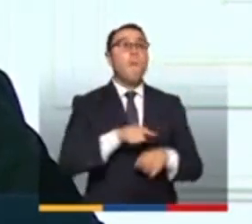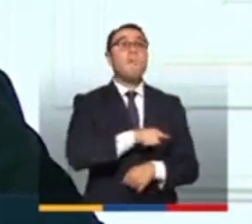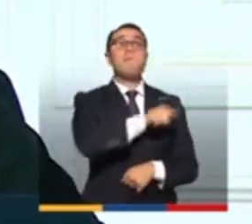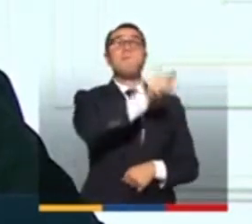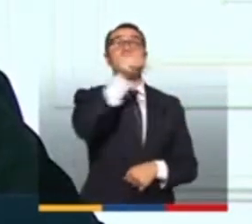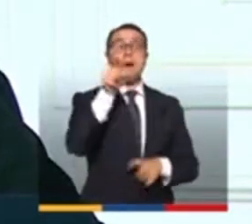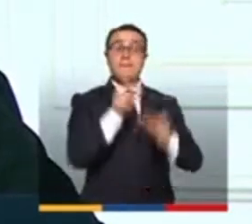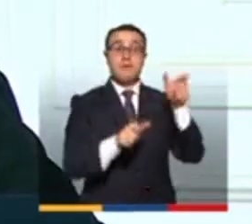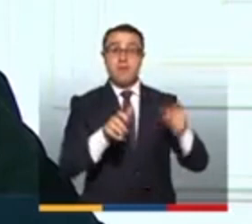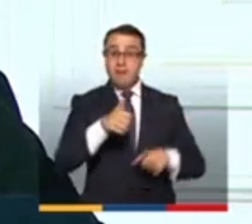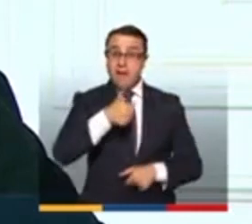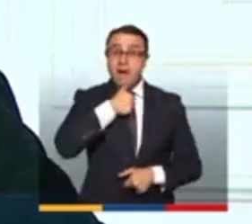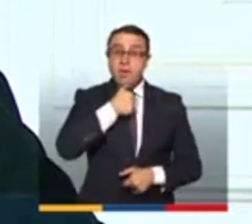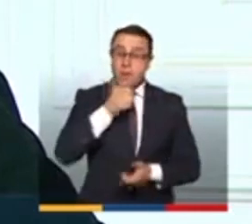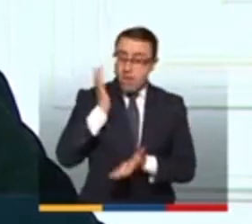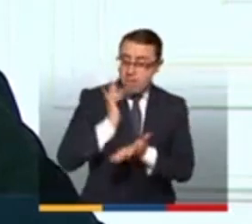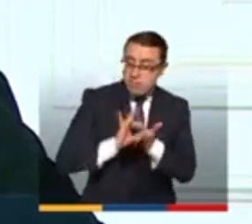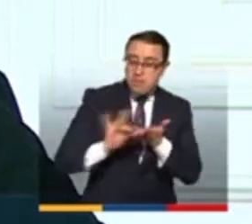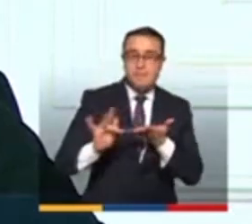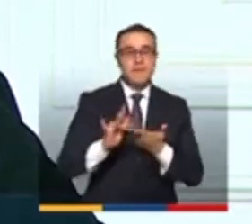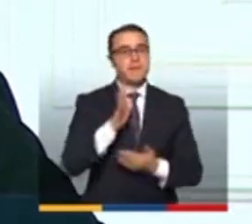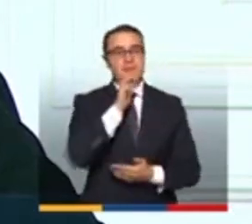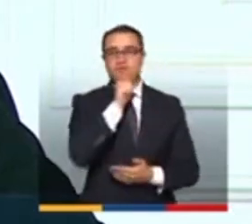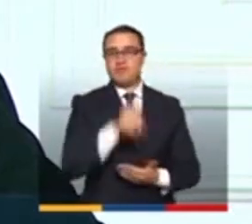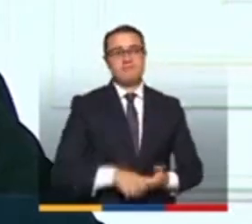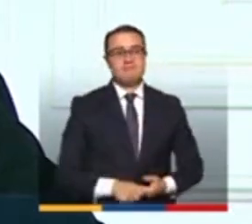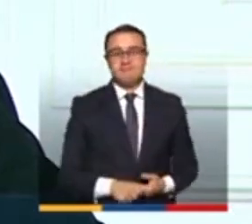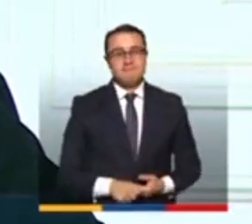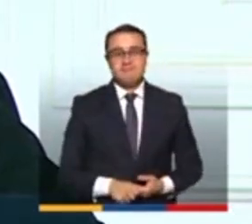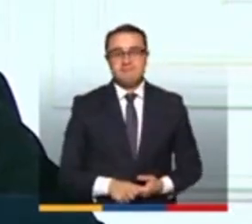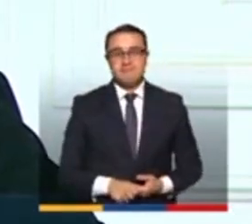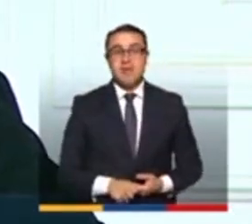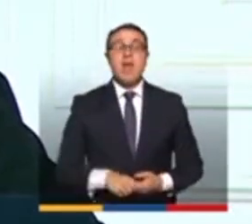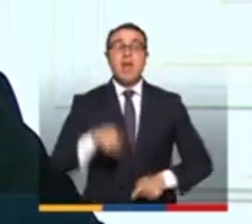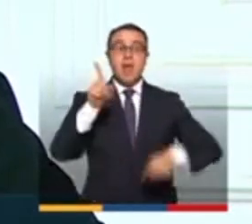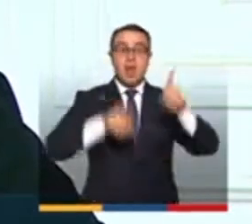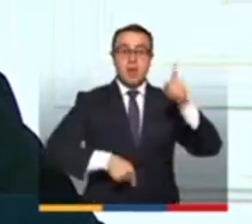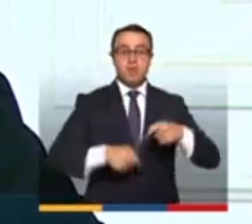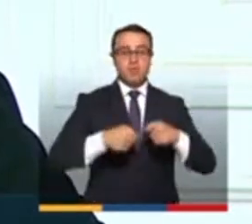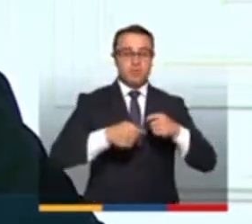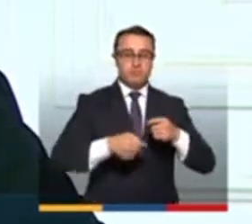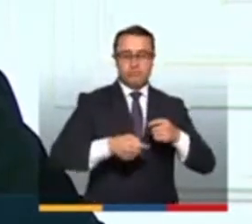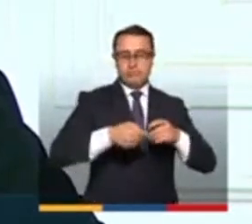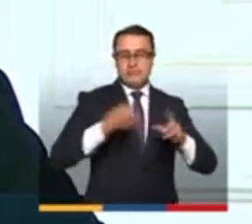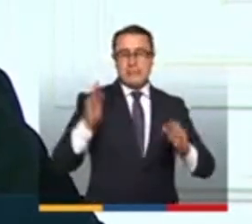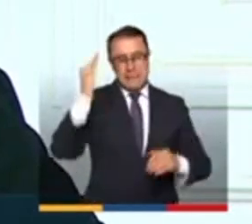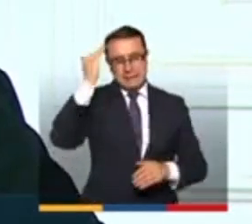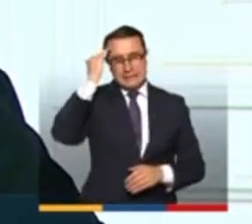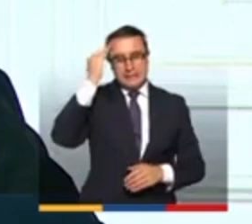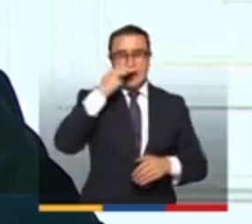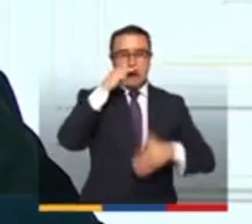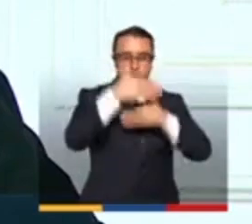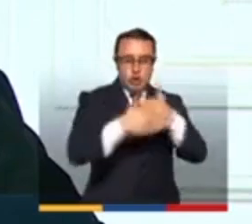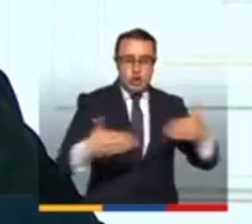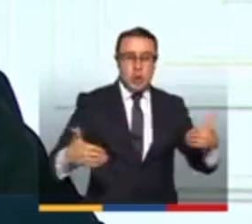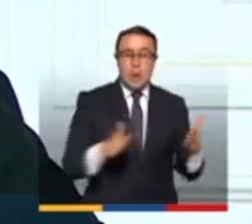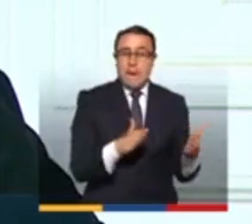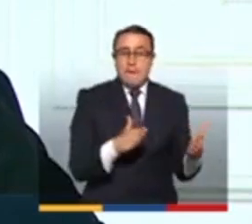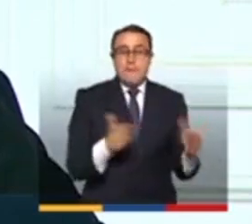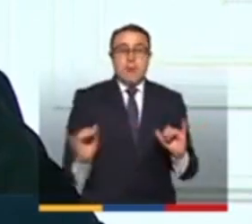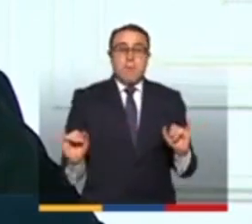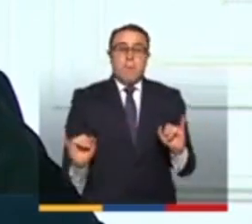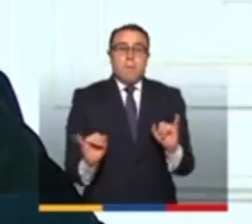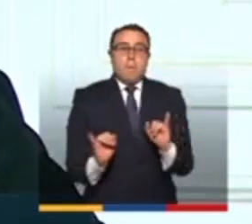El desencadenador de la mortalidad por desnutrición infantil y en general de la